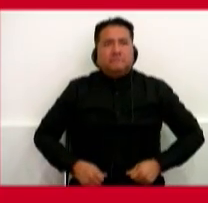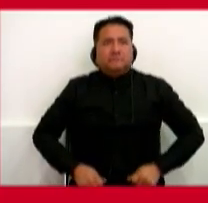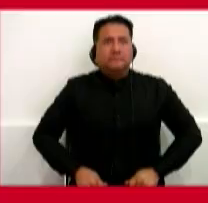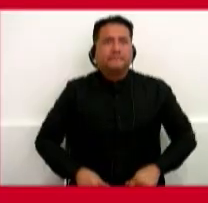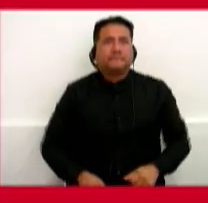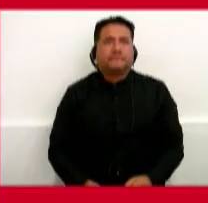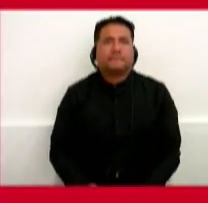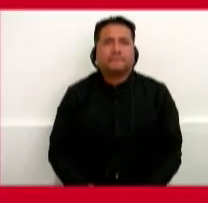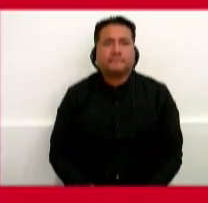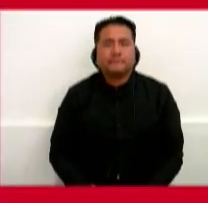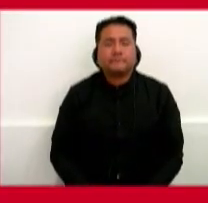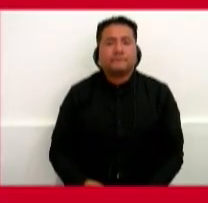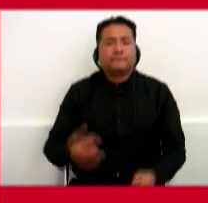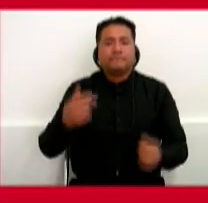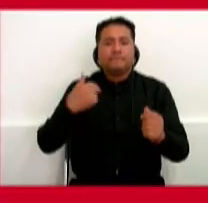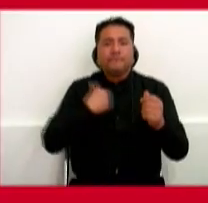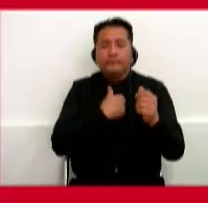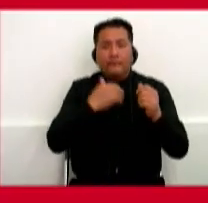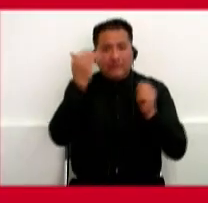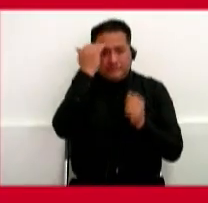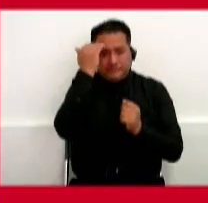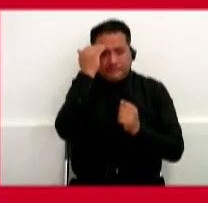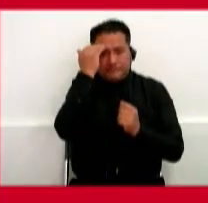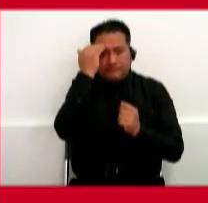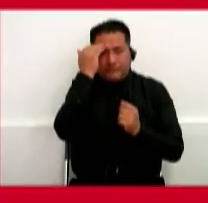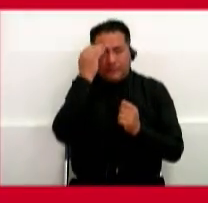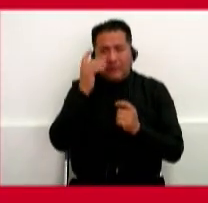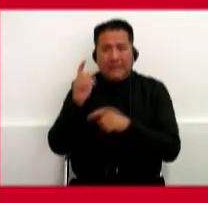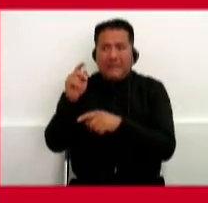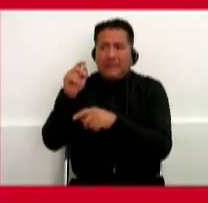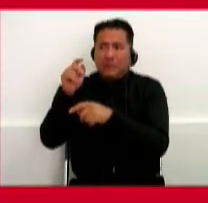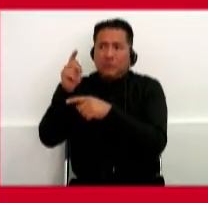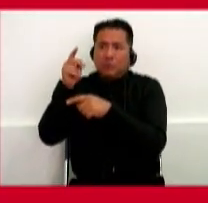Nosotros sabemos que cada tonelada adicional a que podemos cargar genera un impacto,